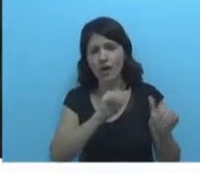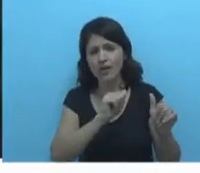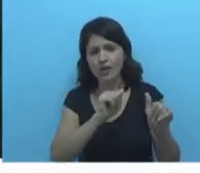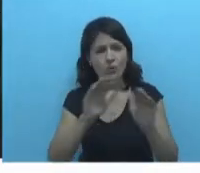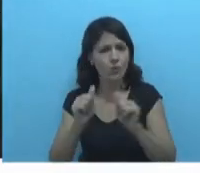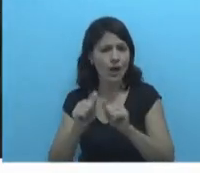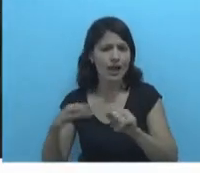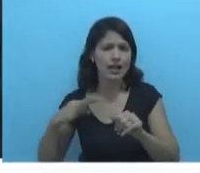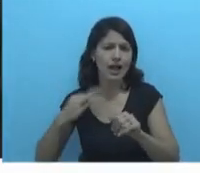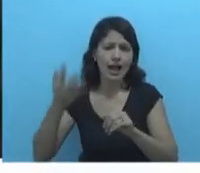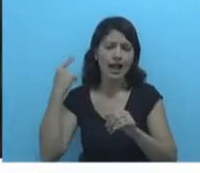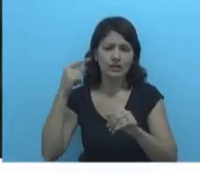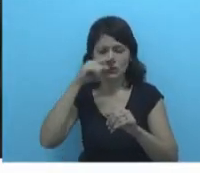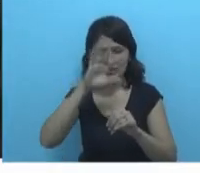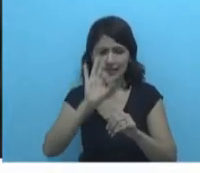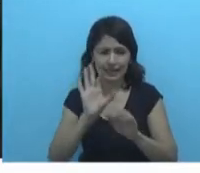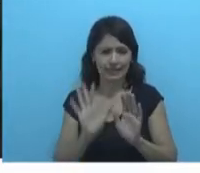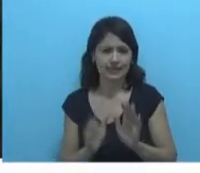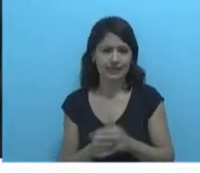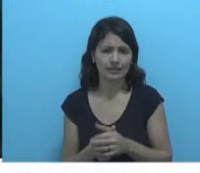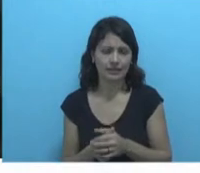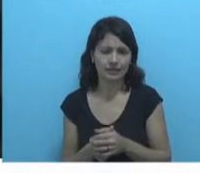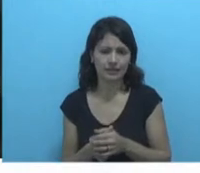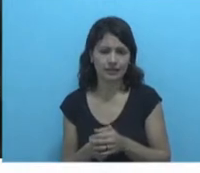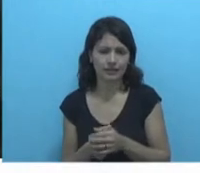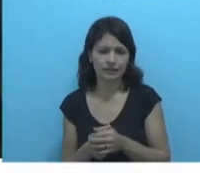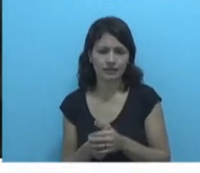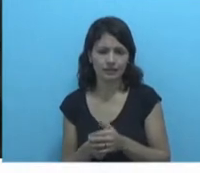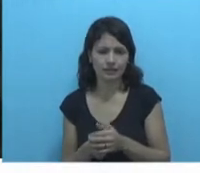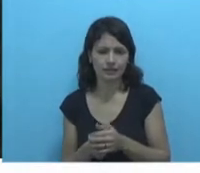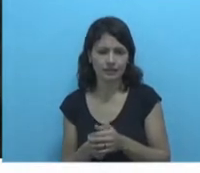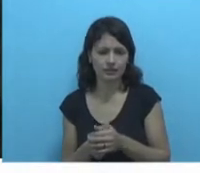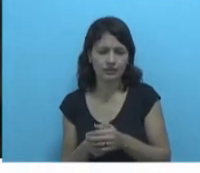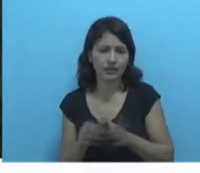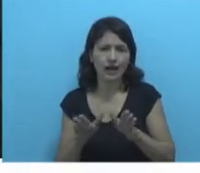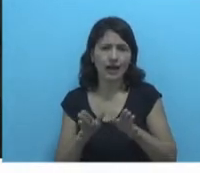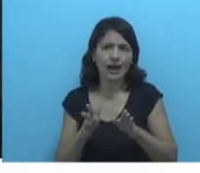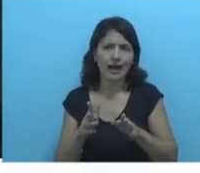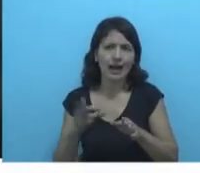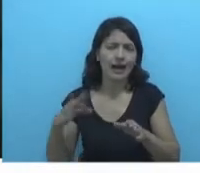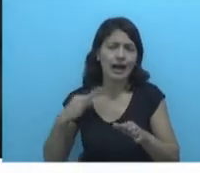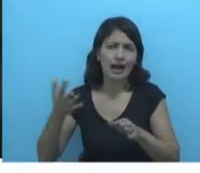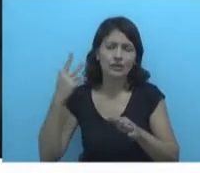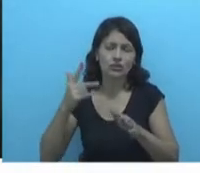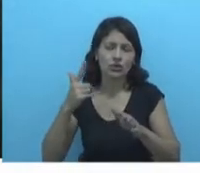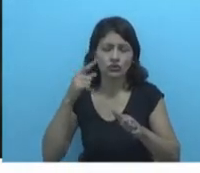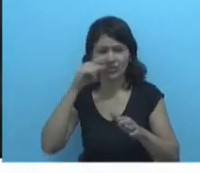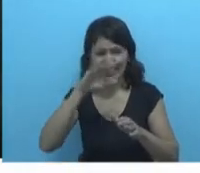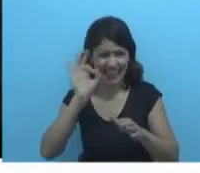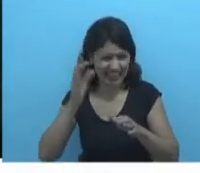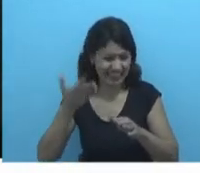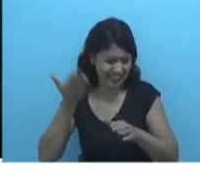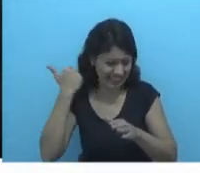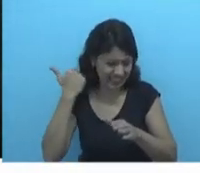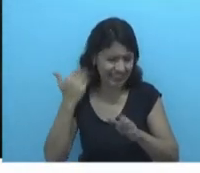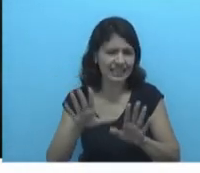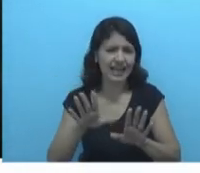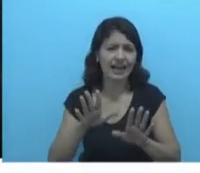teníamos 3.3 animales por persona y ahora tenemos 1.2 animales por persona.